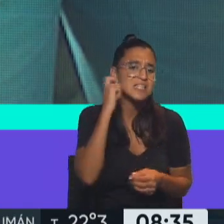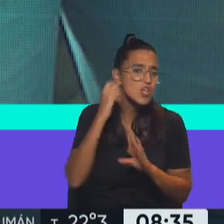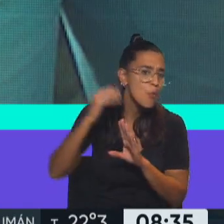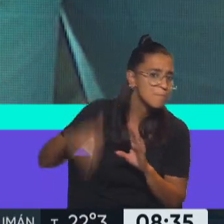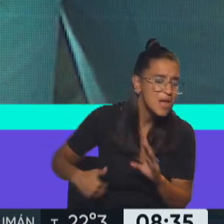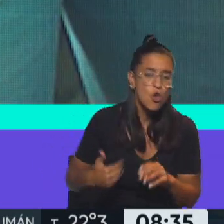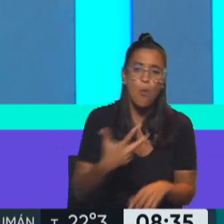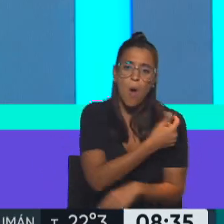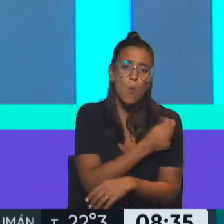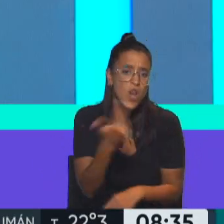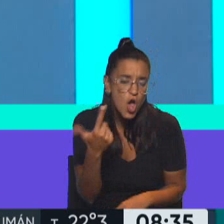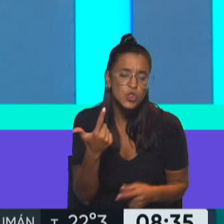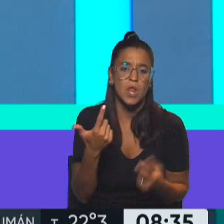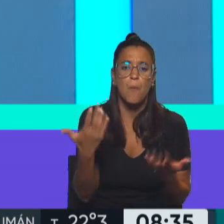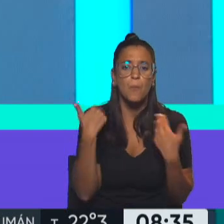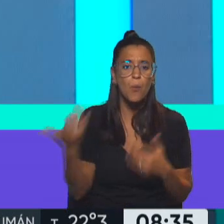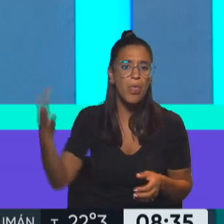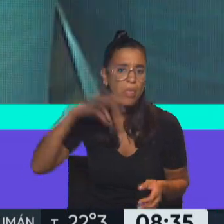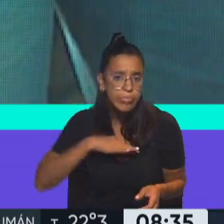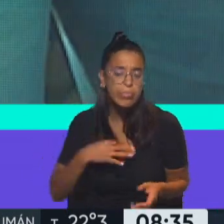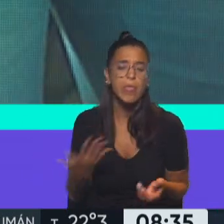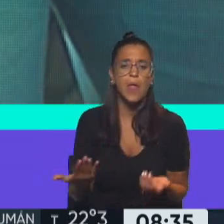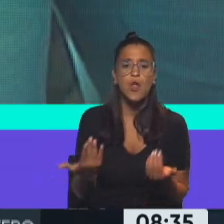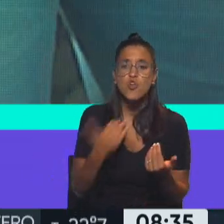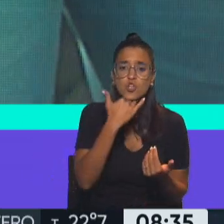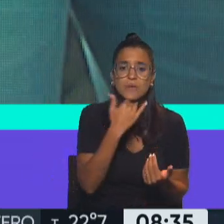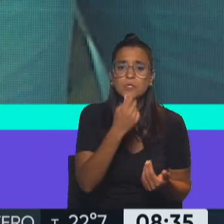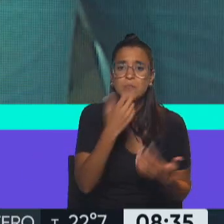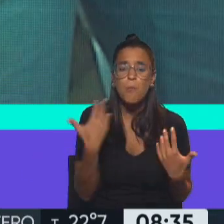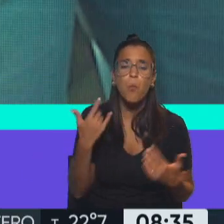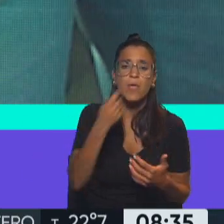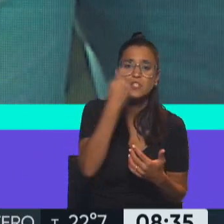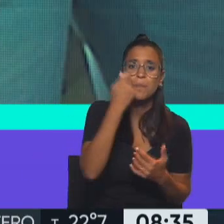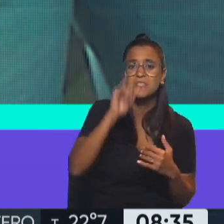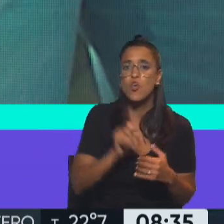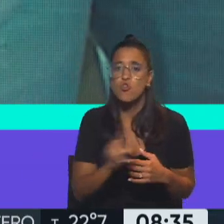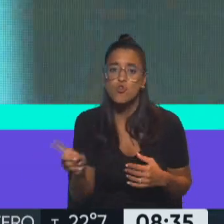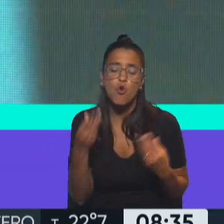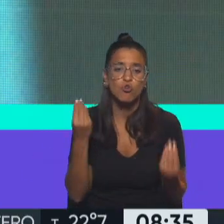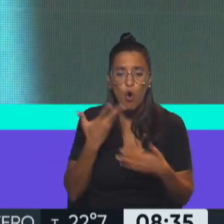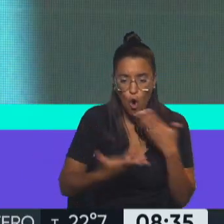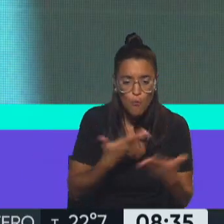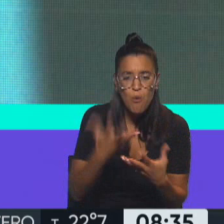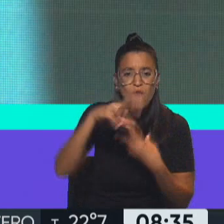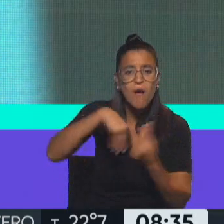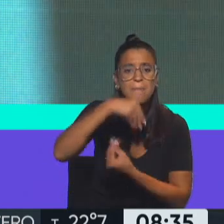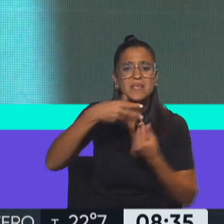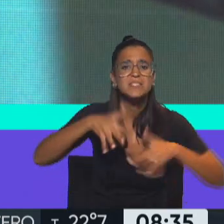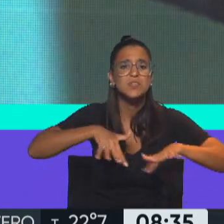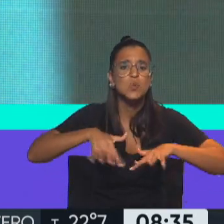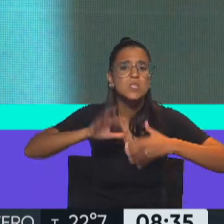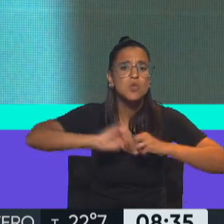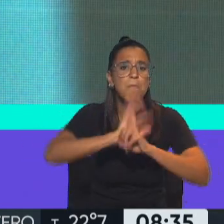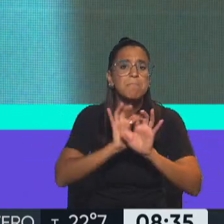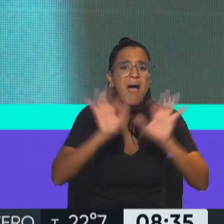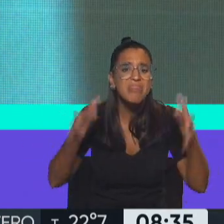no tienen vacuna, que se pueden contagiar, que no sabemos si se pueden hisopar. ¿Cómo enfrentan las familias la situación de pandemia